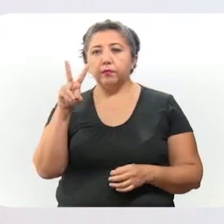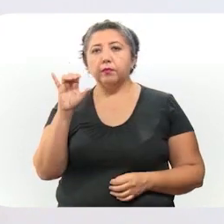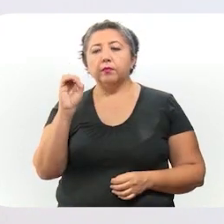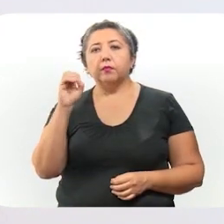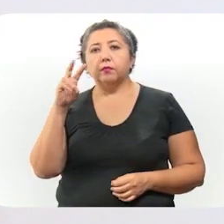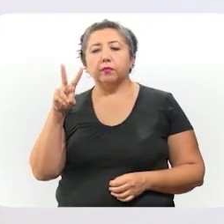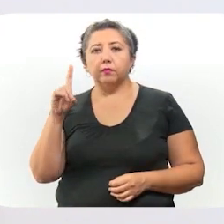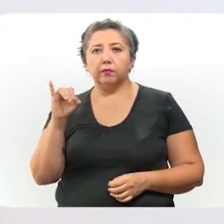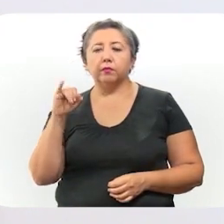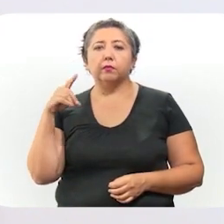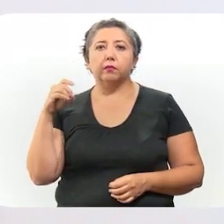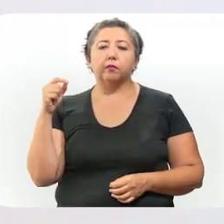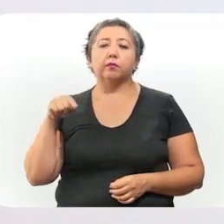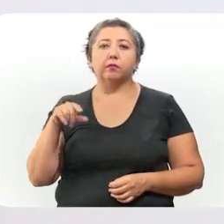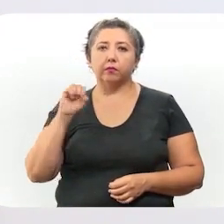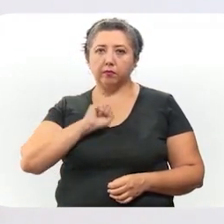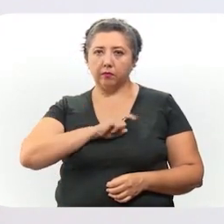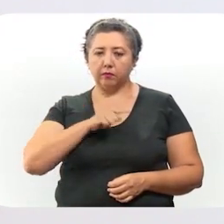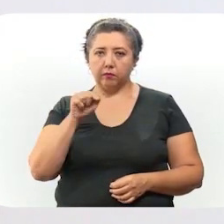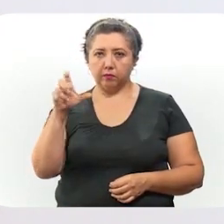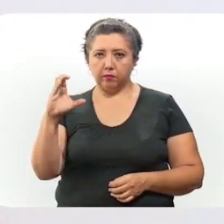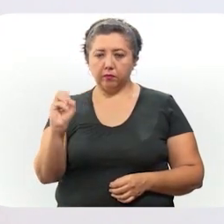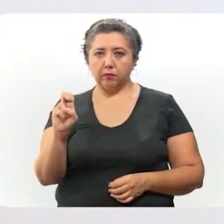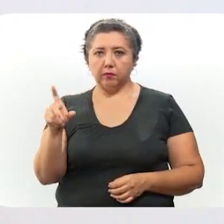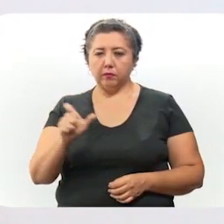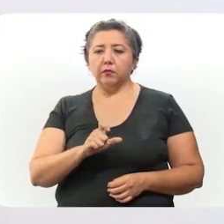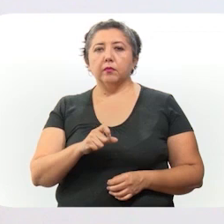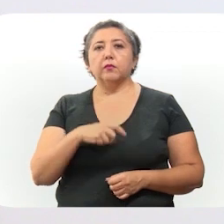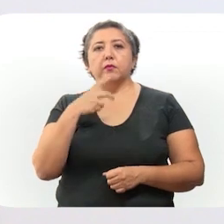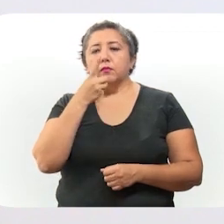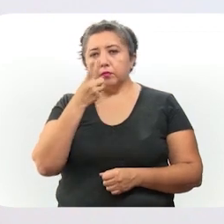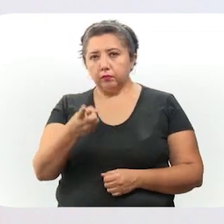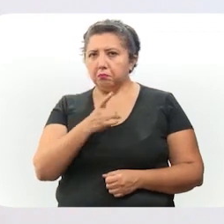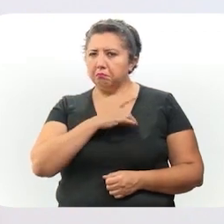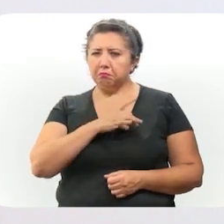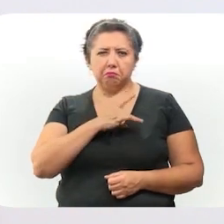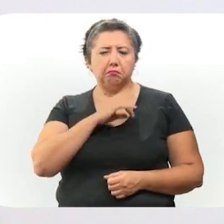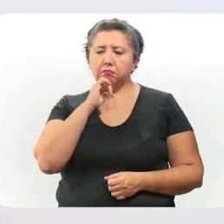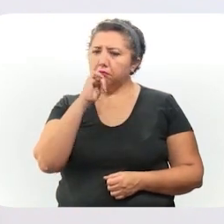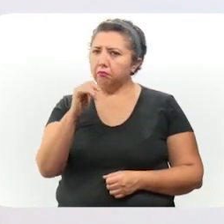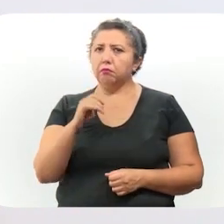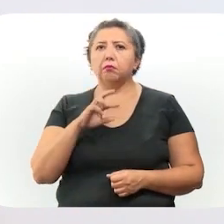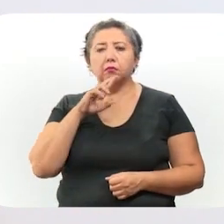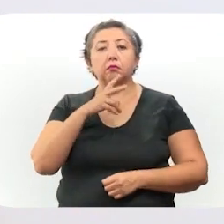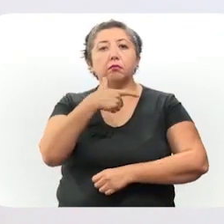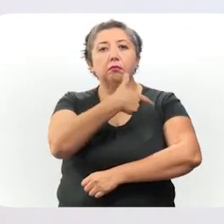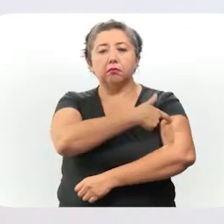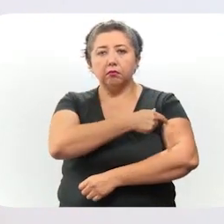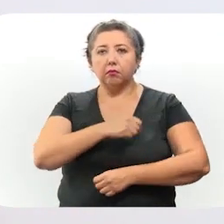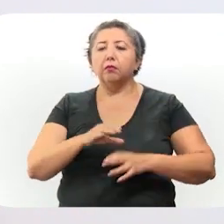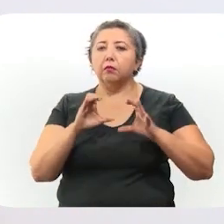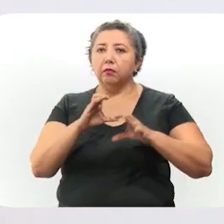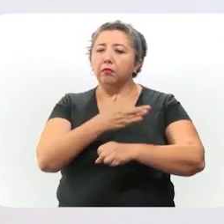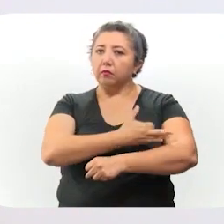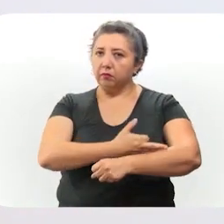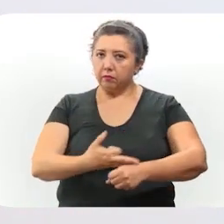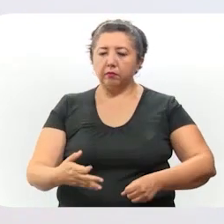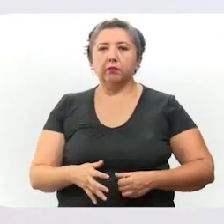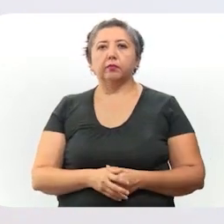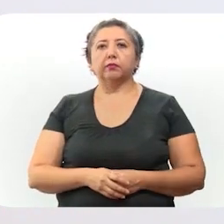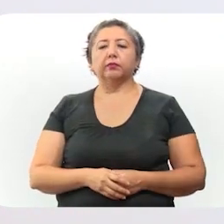.salud.gov.mx. Los invitamos a vacunarse sin temor para proteger nuestra salud y la de nuestras familias.